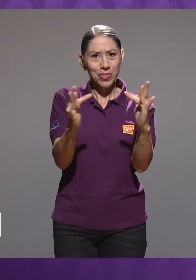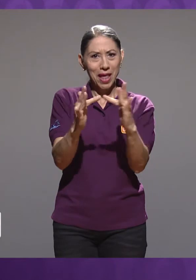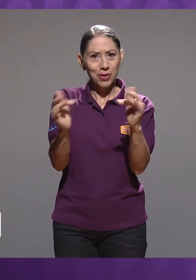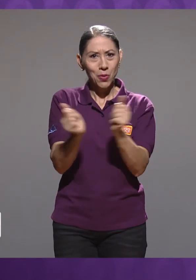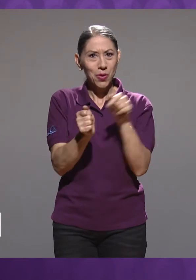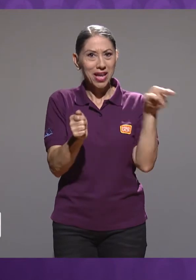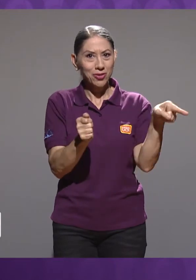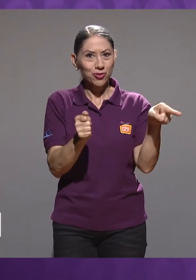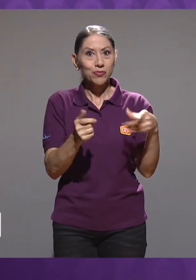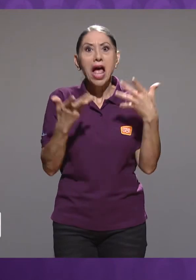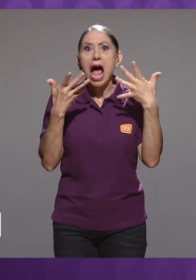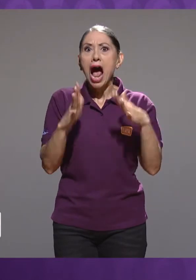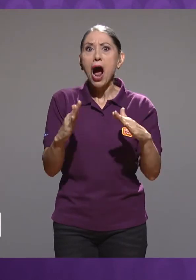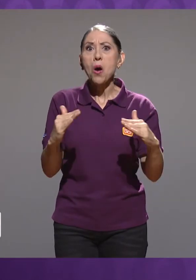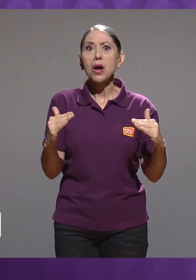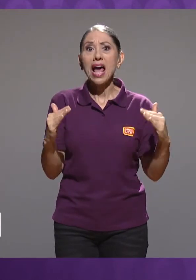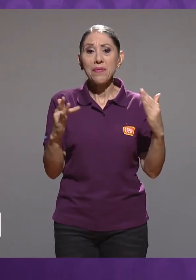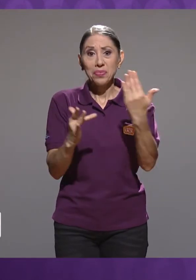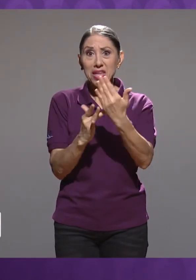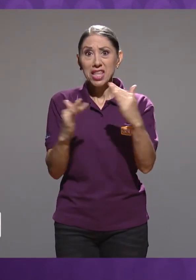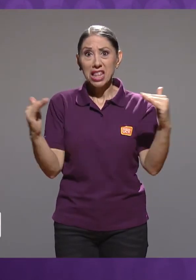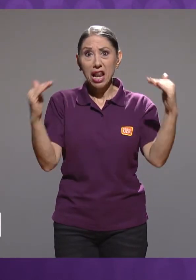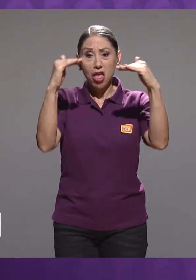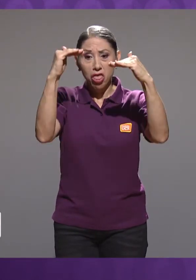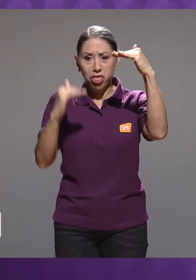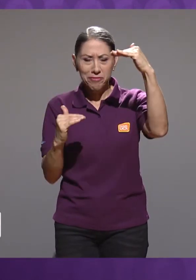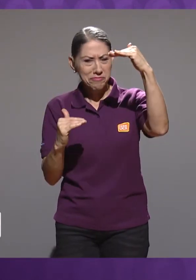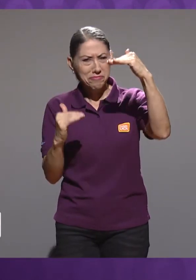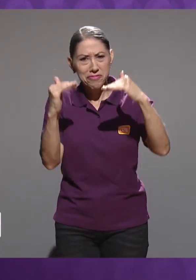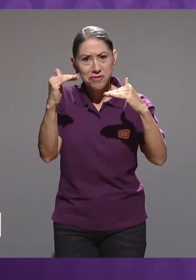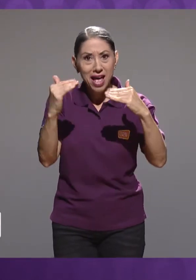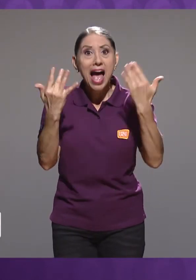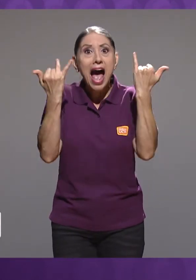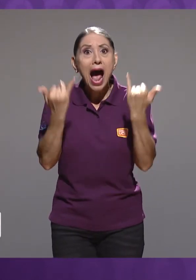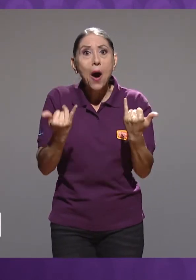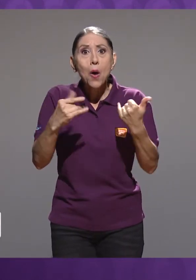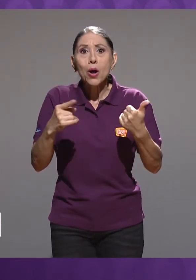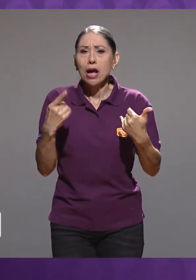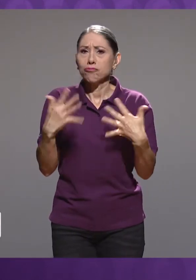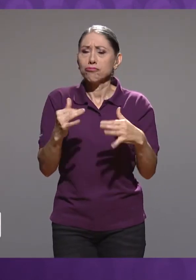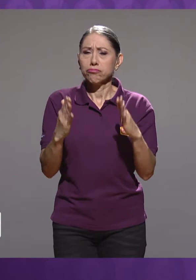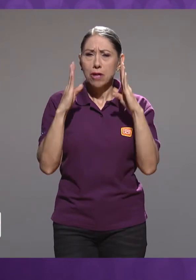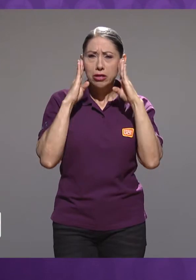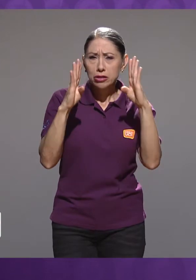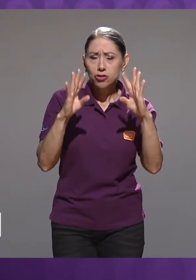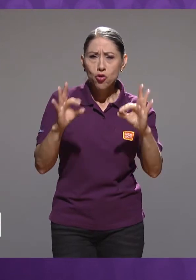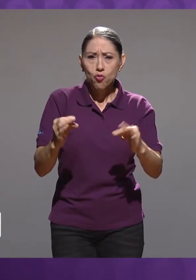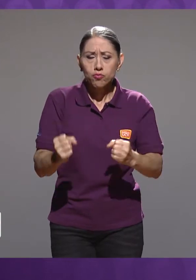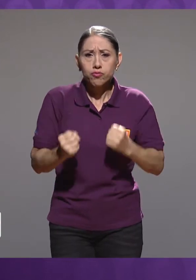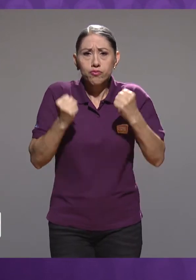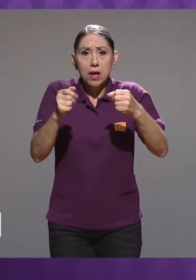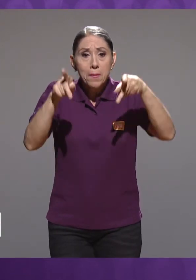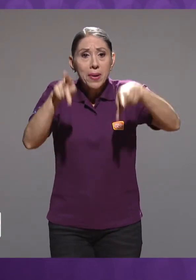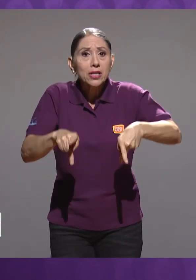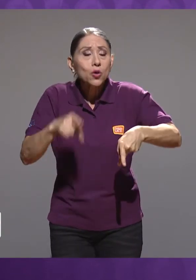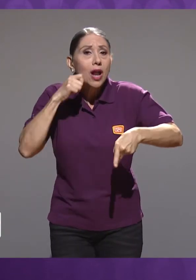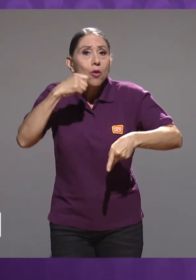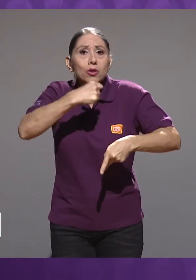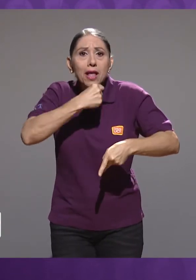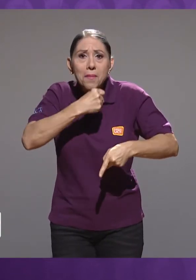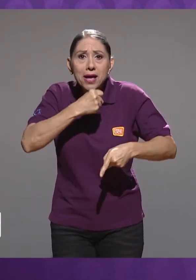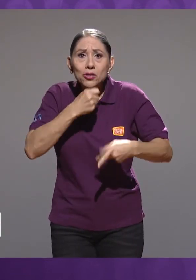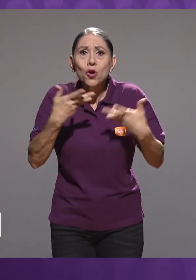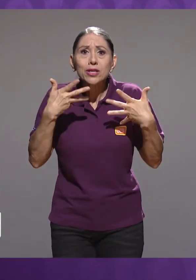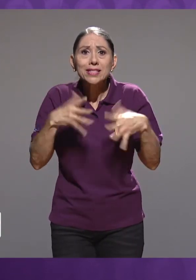ha desafiado la brecha digital, ha formado parte de la primera línea de atención y ha permitido cubrir a la población adulta mayor, la más